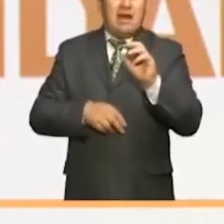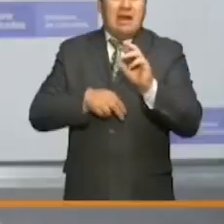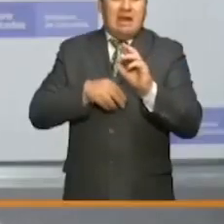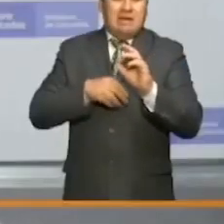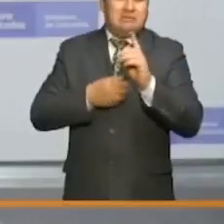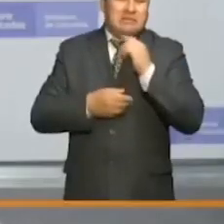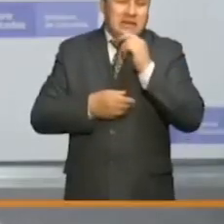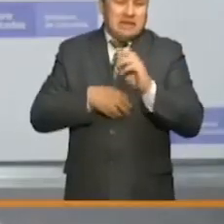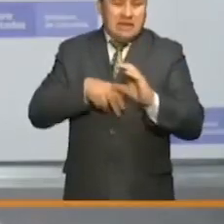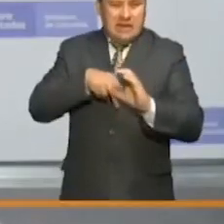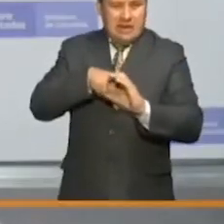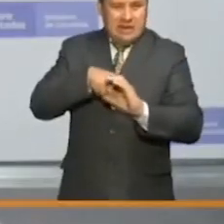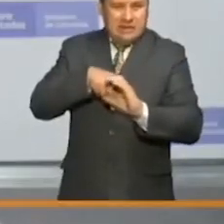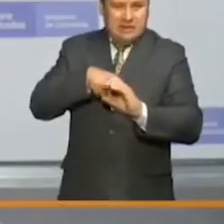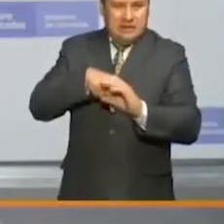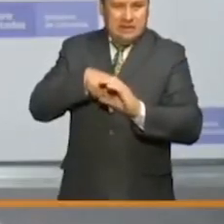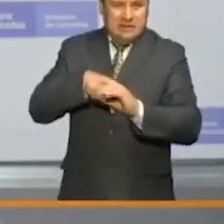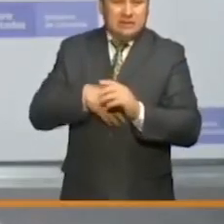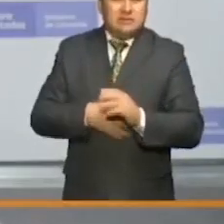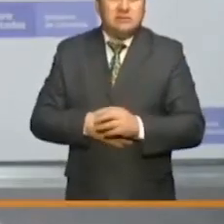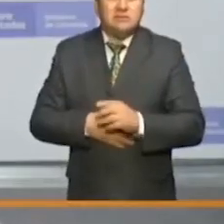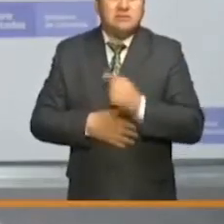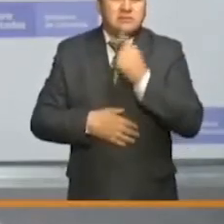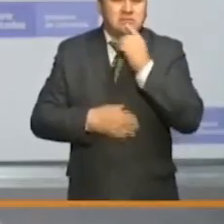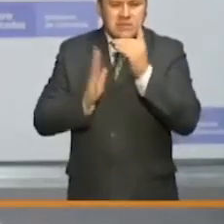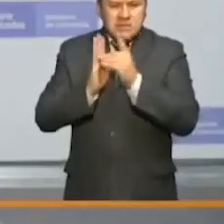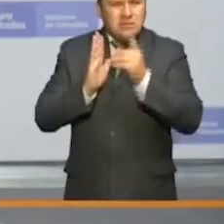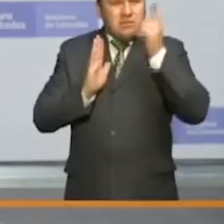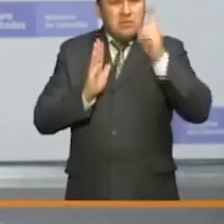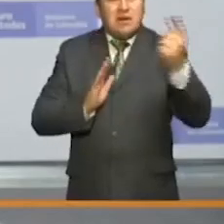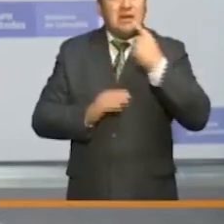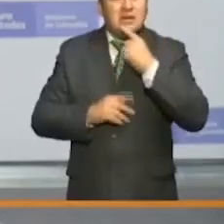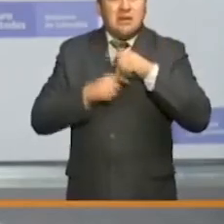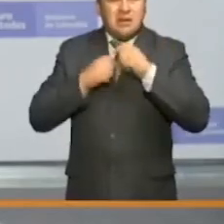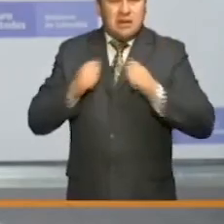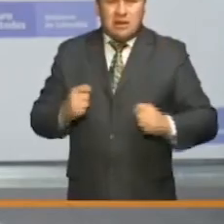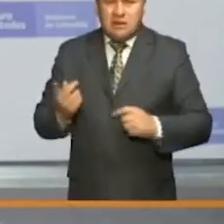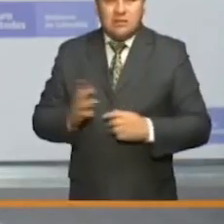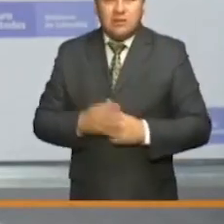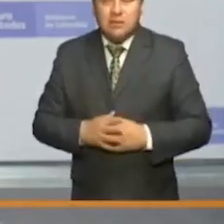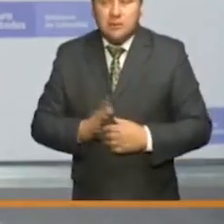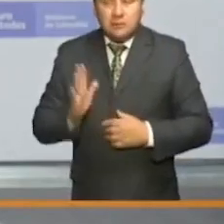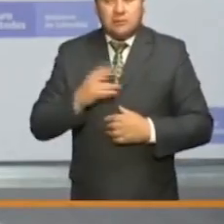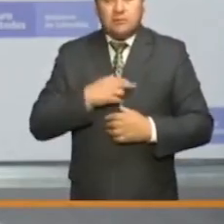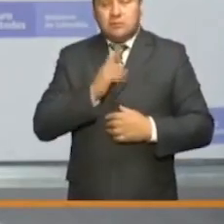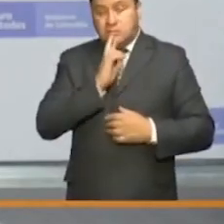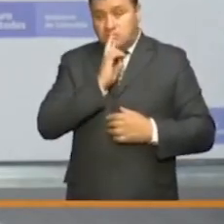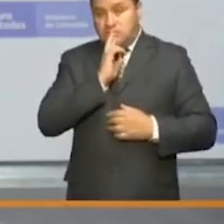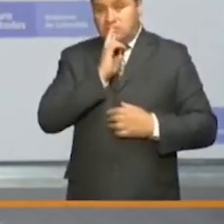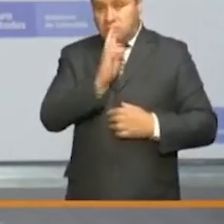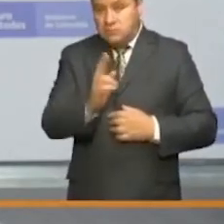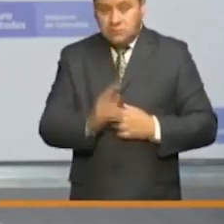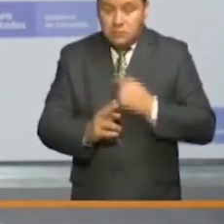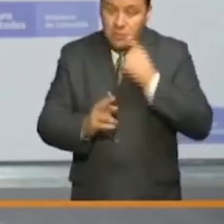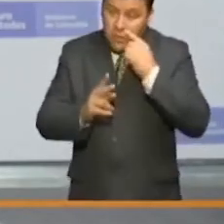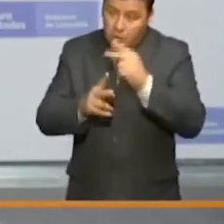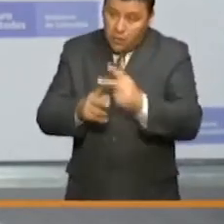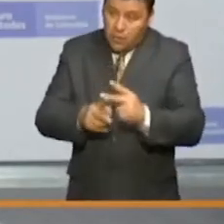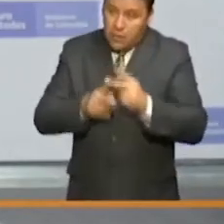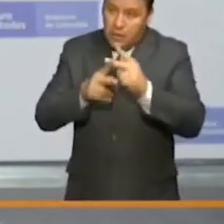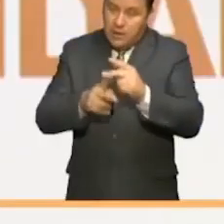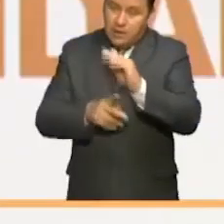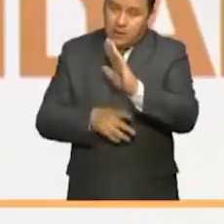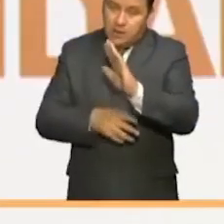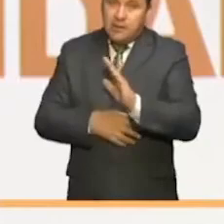opinan de lo que dijo la alcaldesa claudia lópez sobre el decreto yo quiero dar una respuesta con el mayor cuidado y es